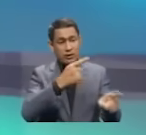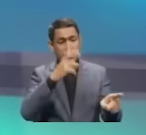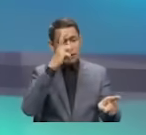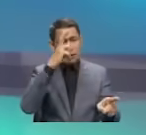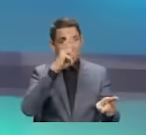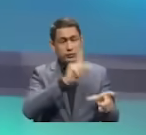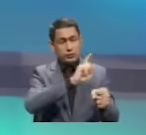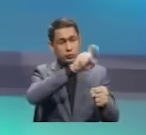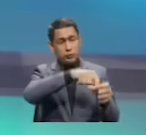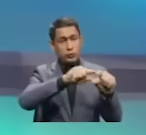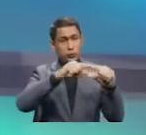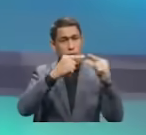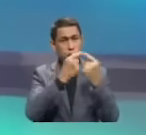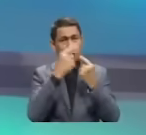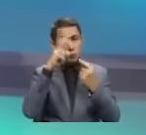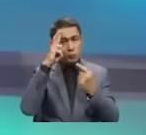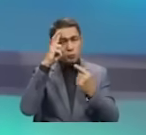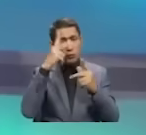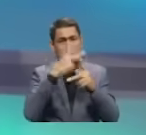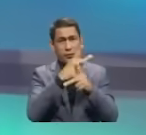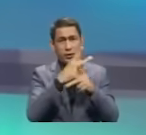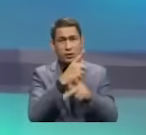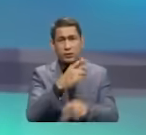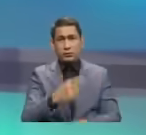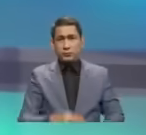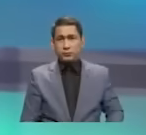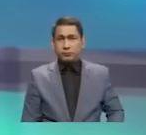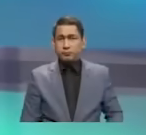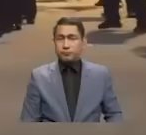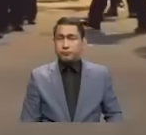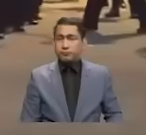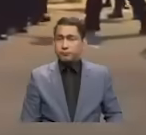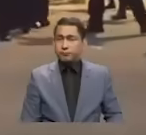una organización terrorista.